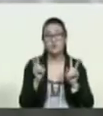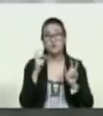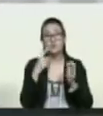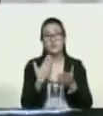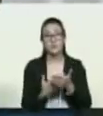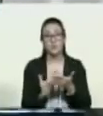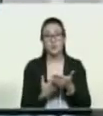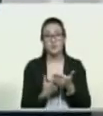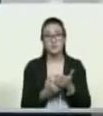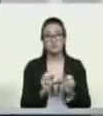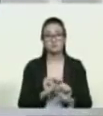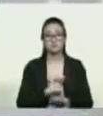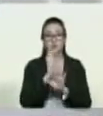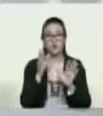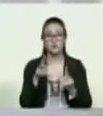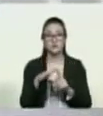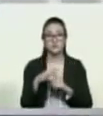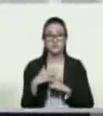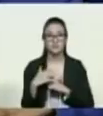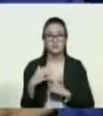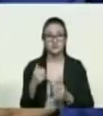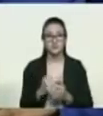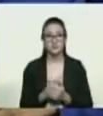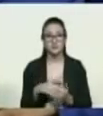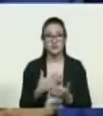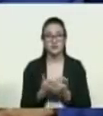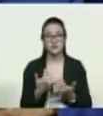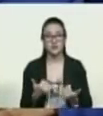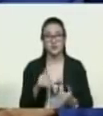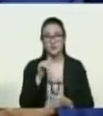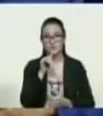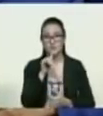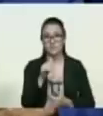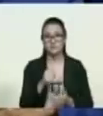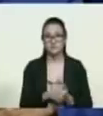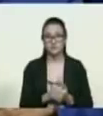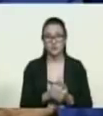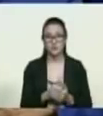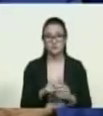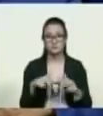evidencias para el esclarecimiento de este hecho. Es la información que se genera a esta hora desde la